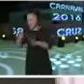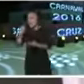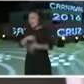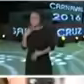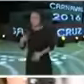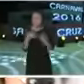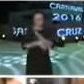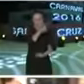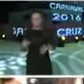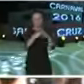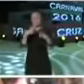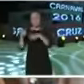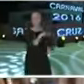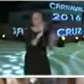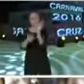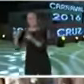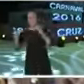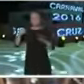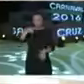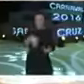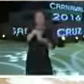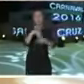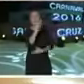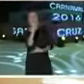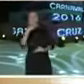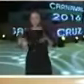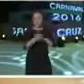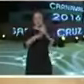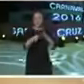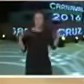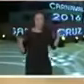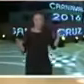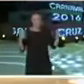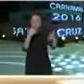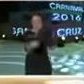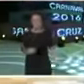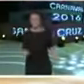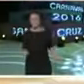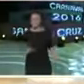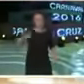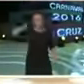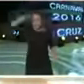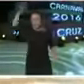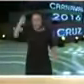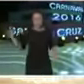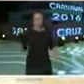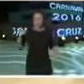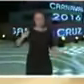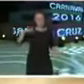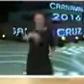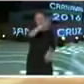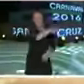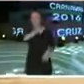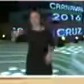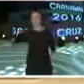Por los pies y siguen aquí votando al PP. Ah, ah, venga ya, ah, ah, ya está bien. Masoquista